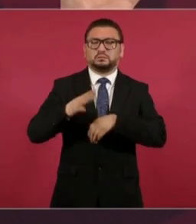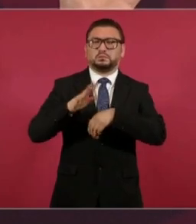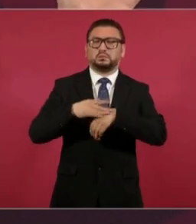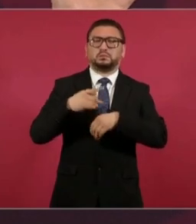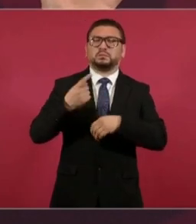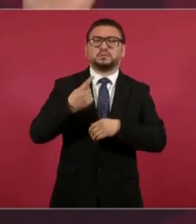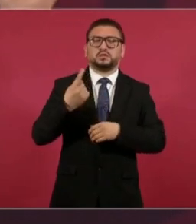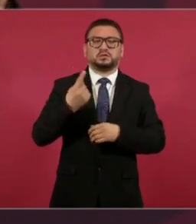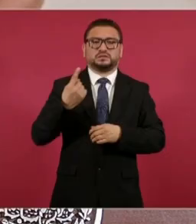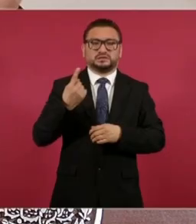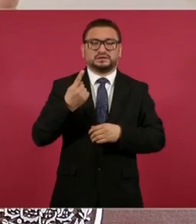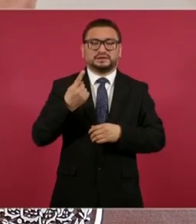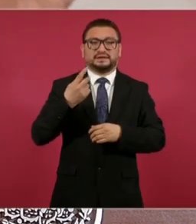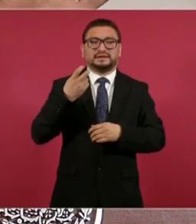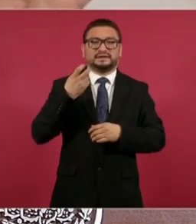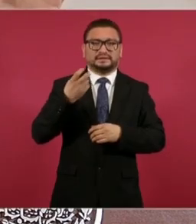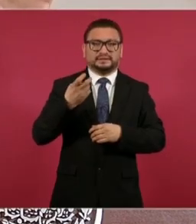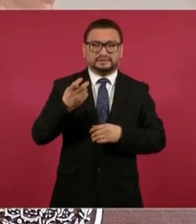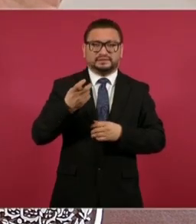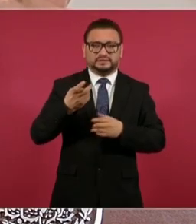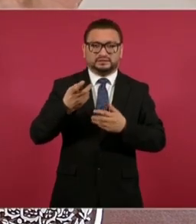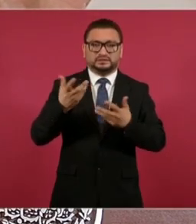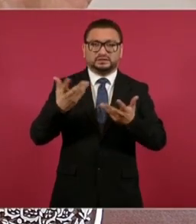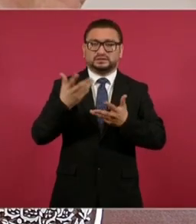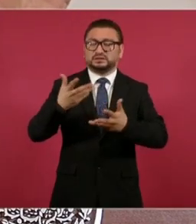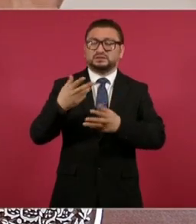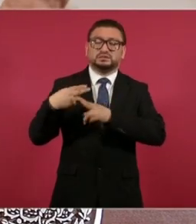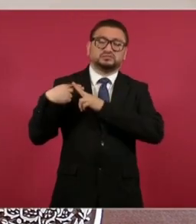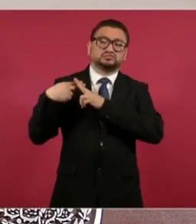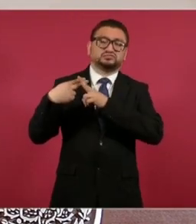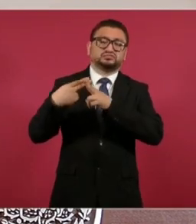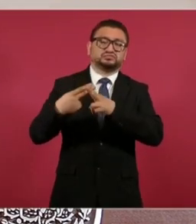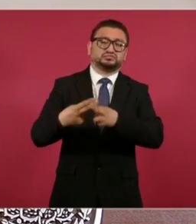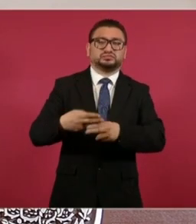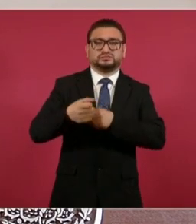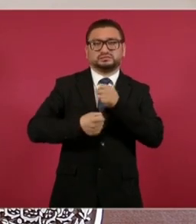Porque esa práctica se arraigo